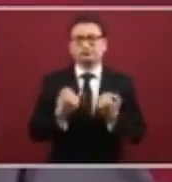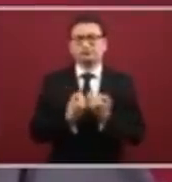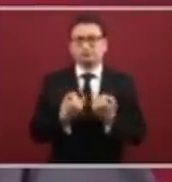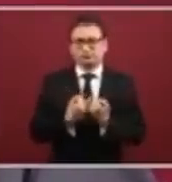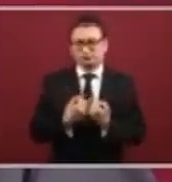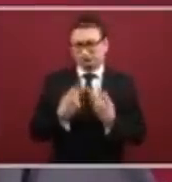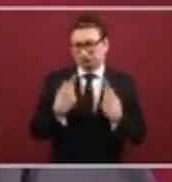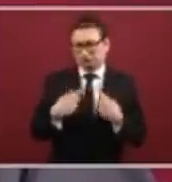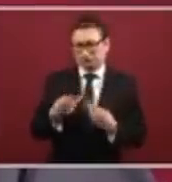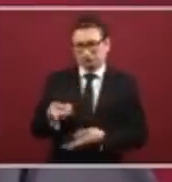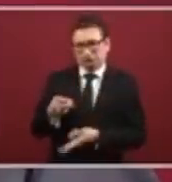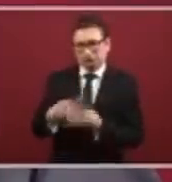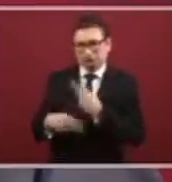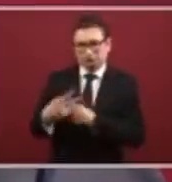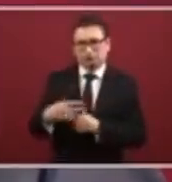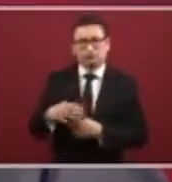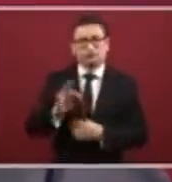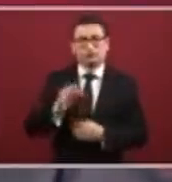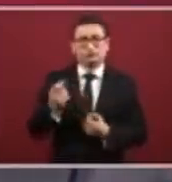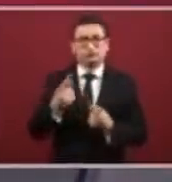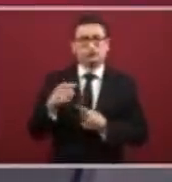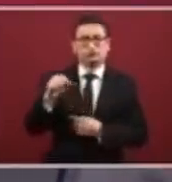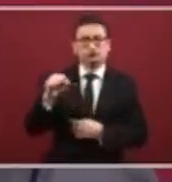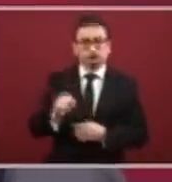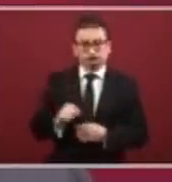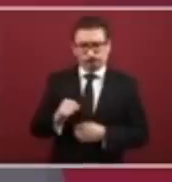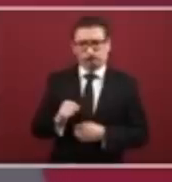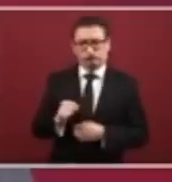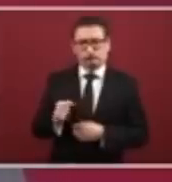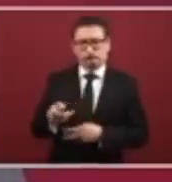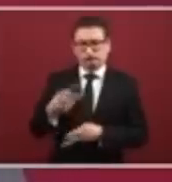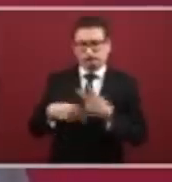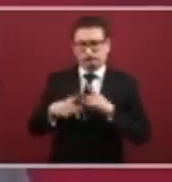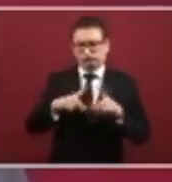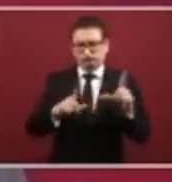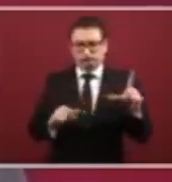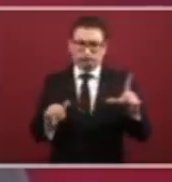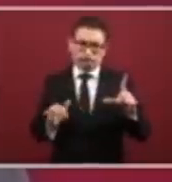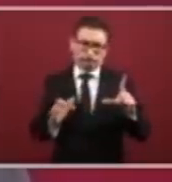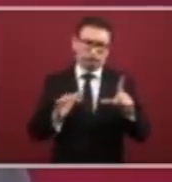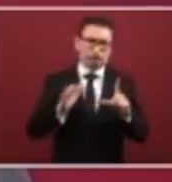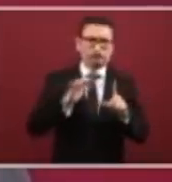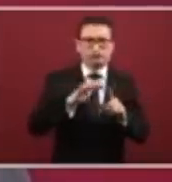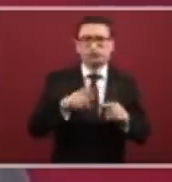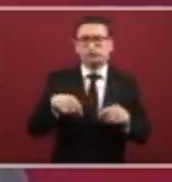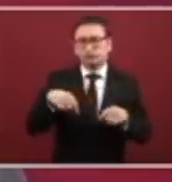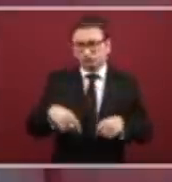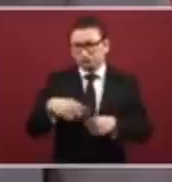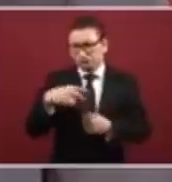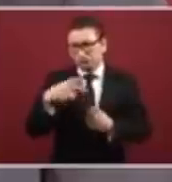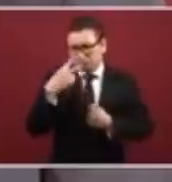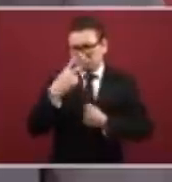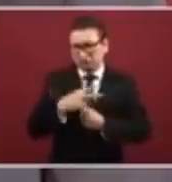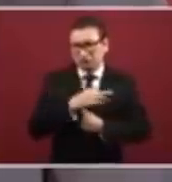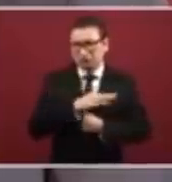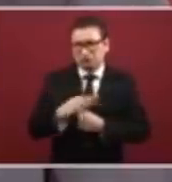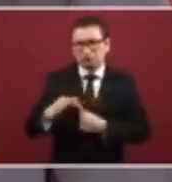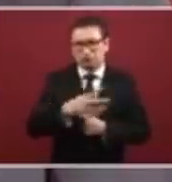llegan en el sur tengan visas de trabajo en México,